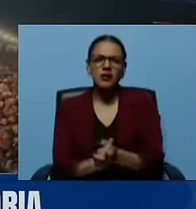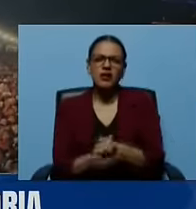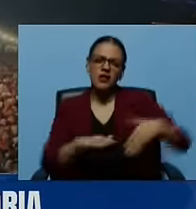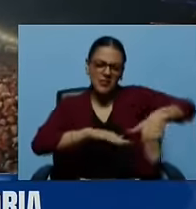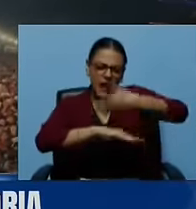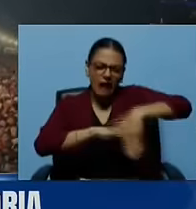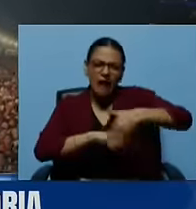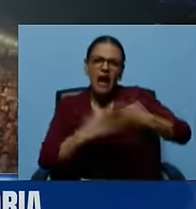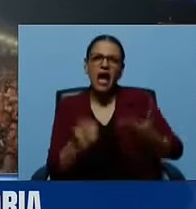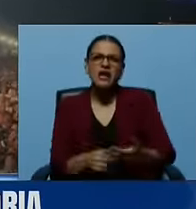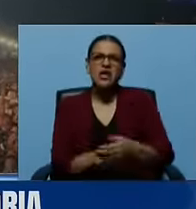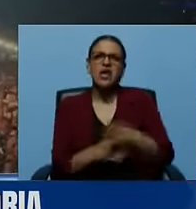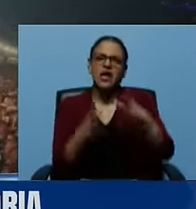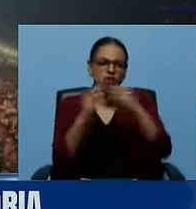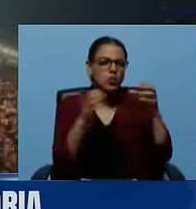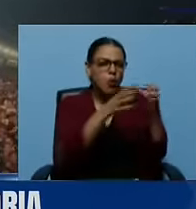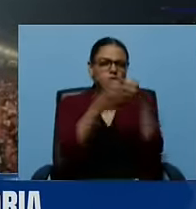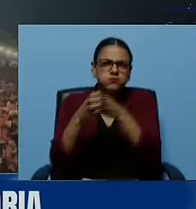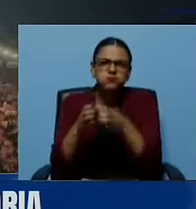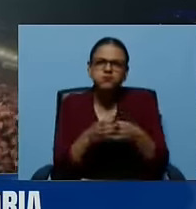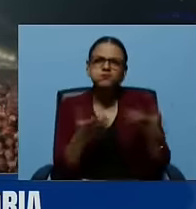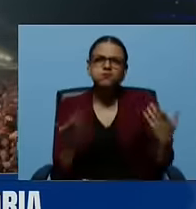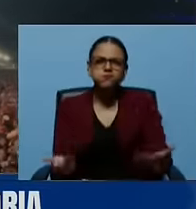calle, VC.